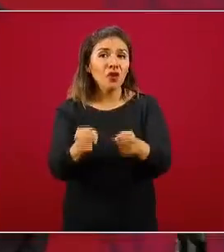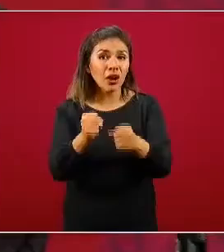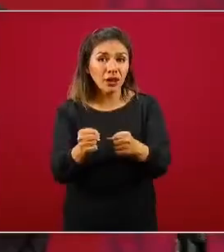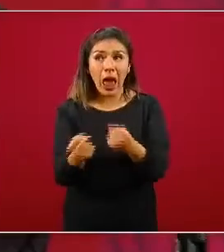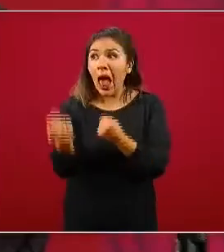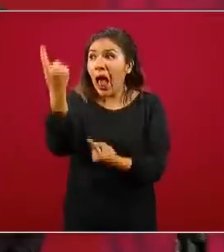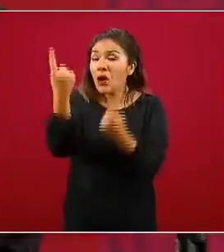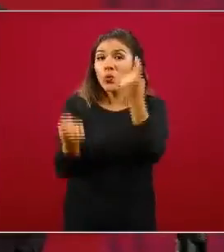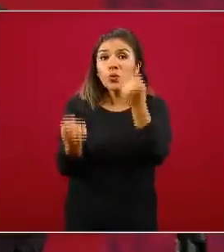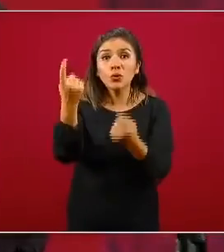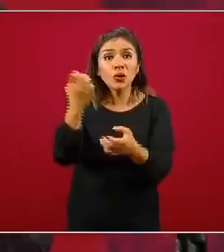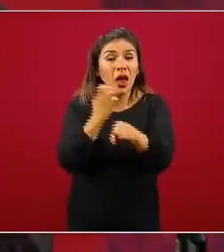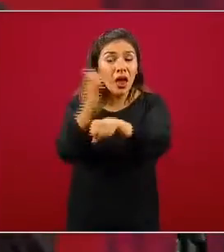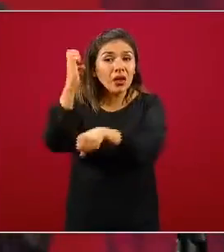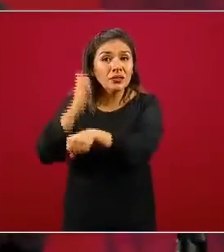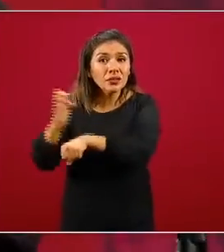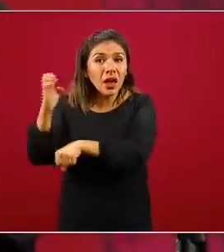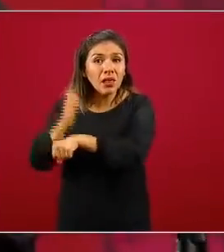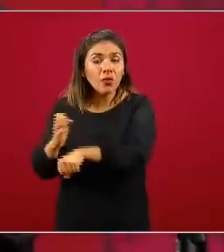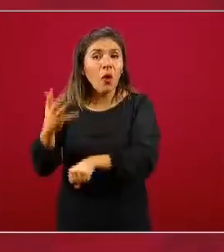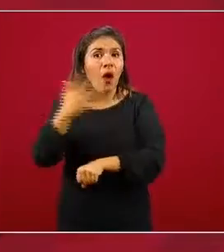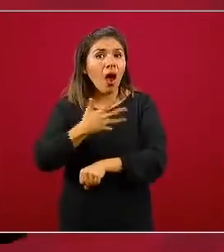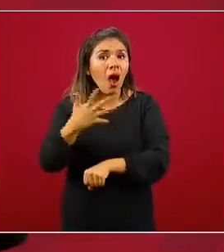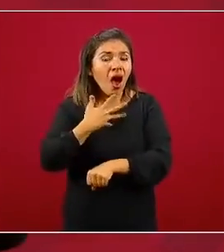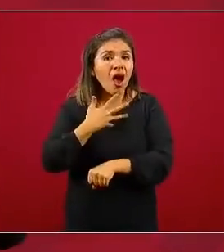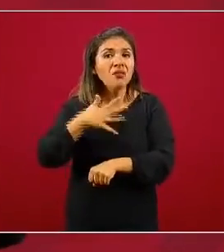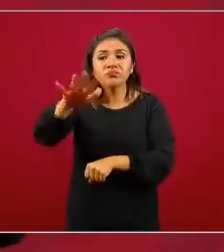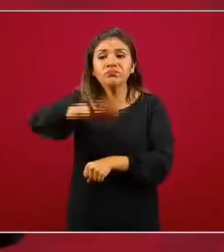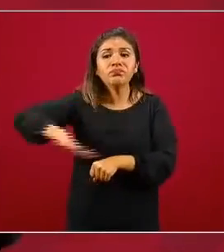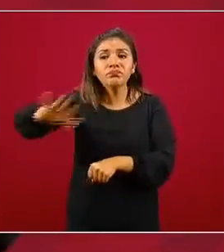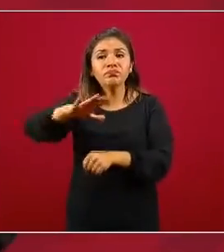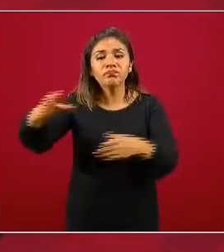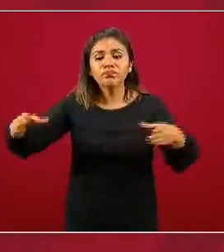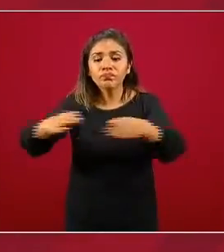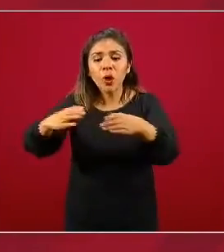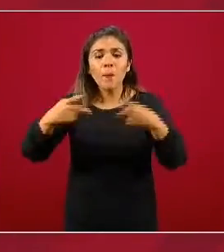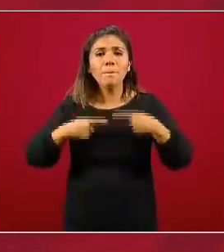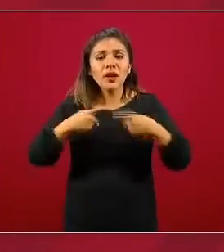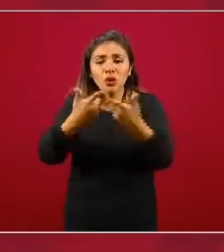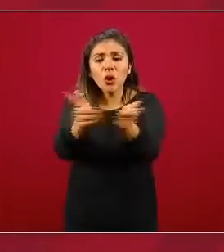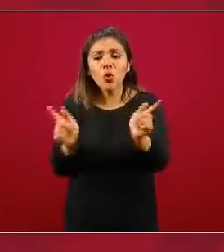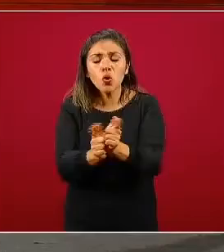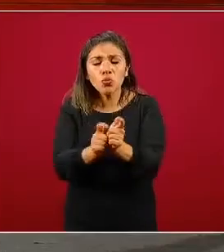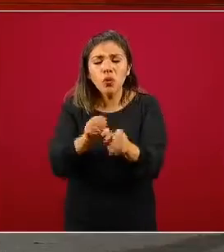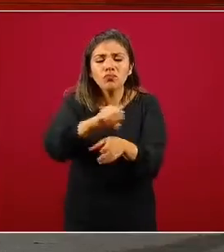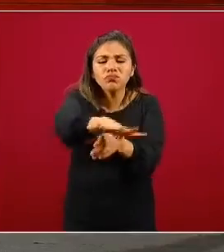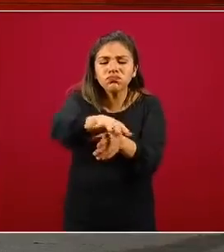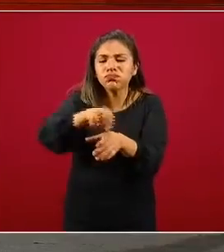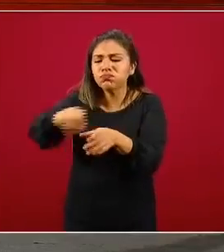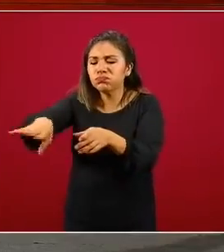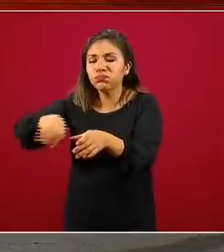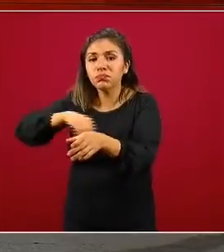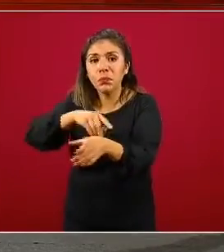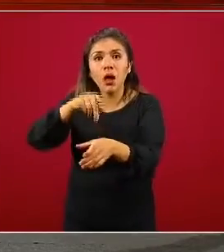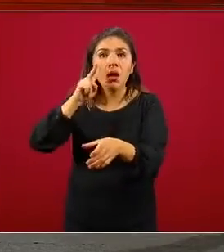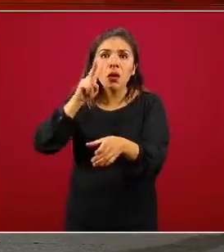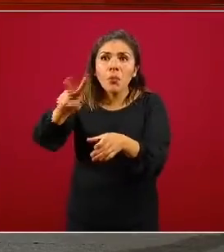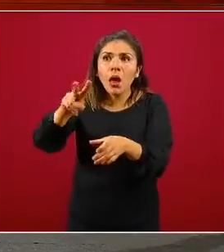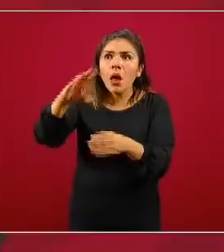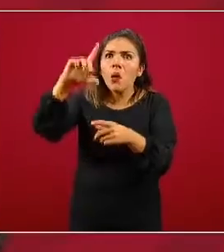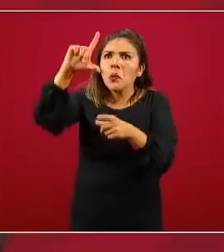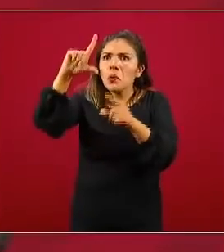algunos estados donde hay asentamientos humanos más dispersos y empezamos a ver una tendencia a la